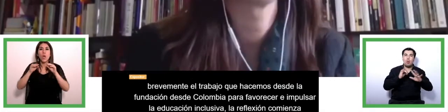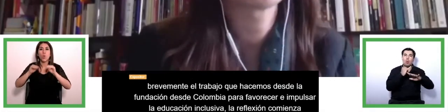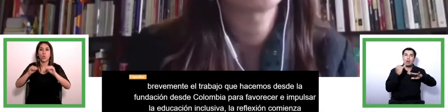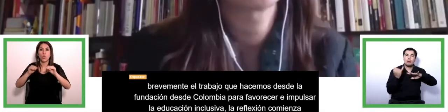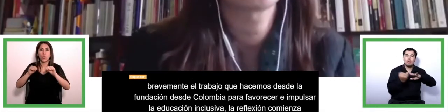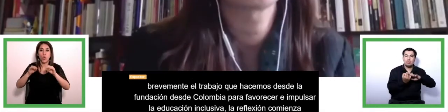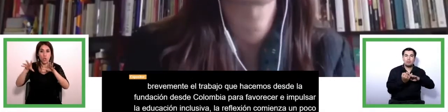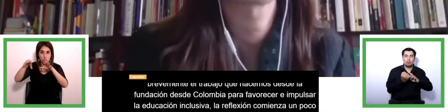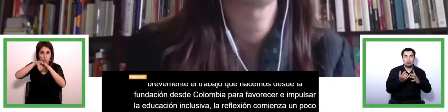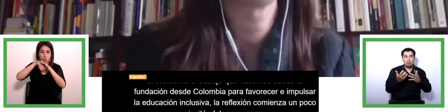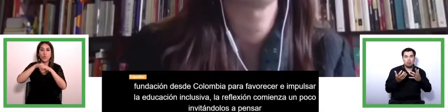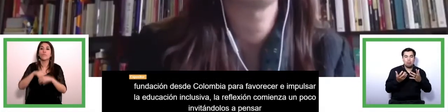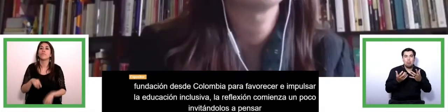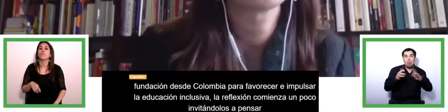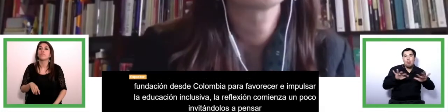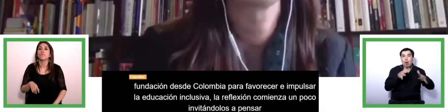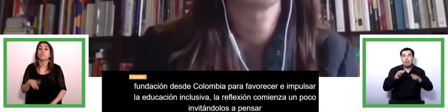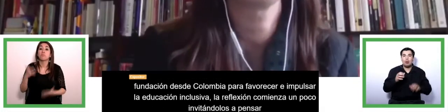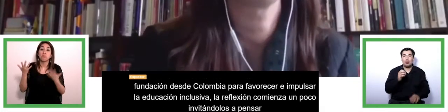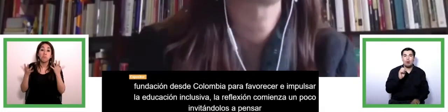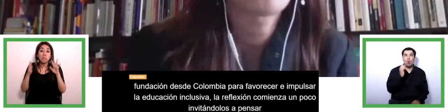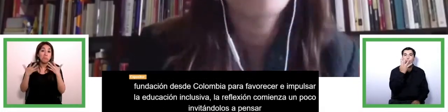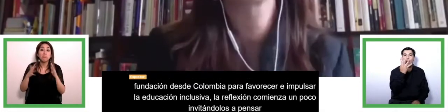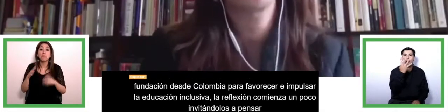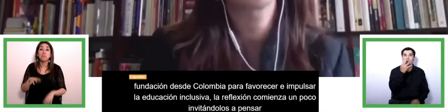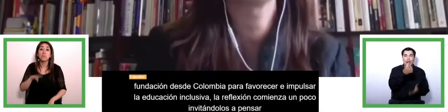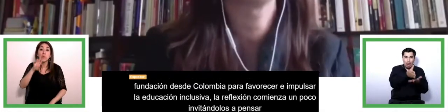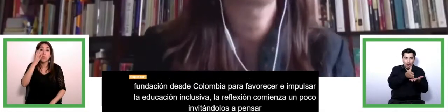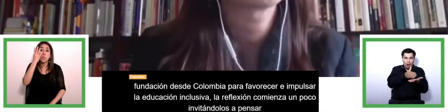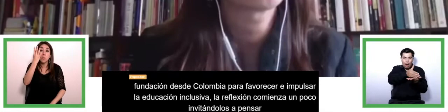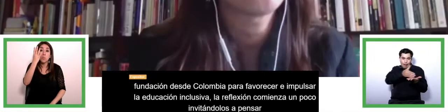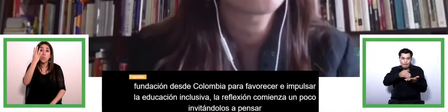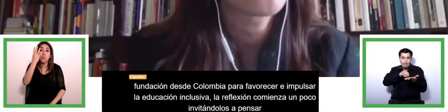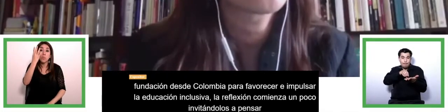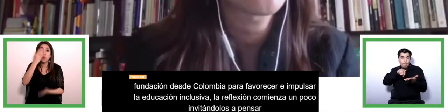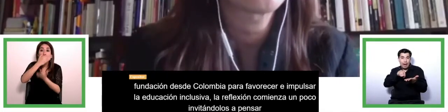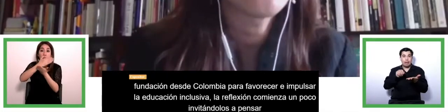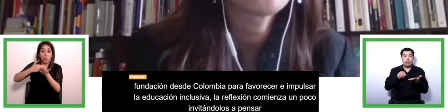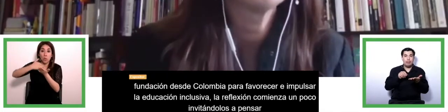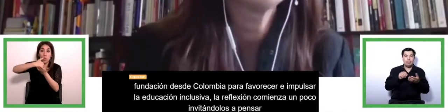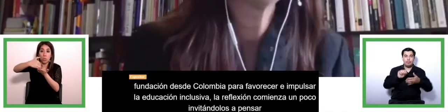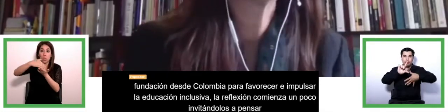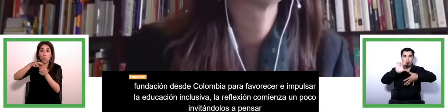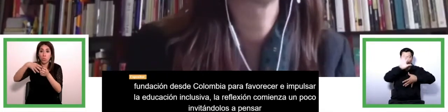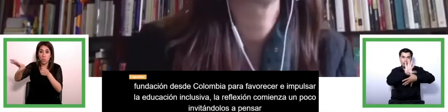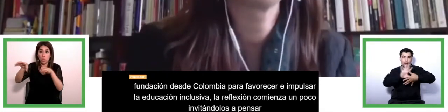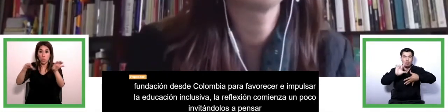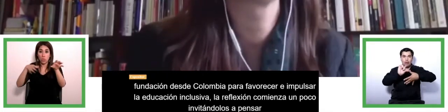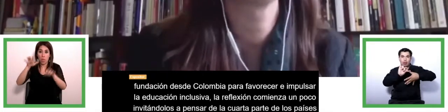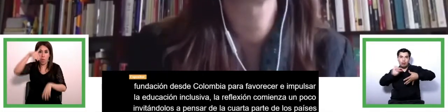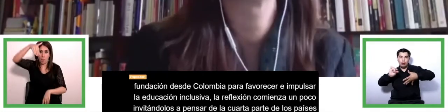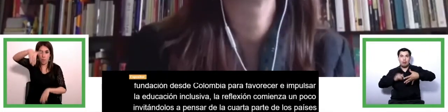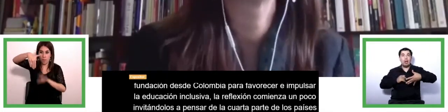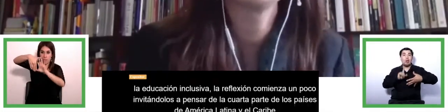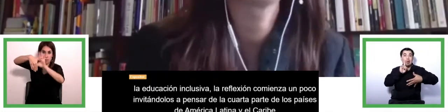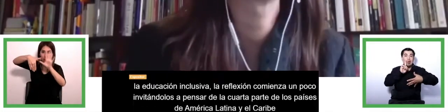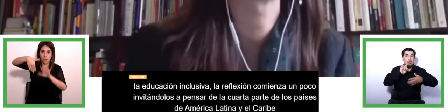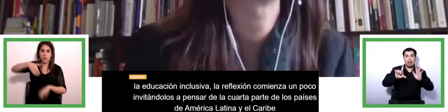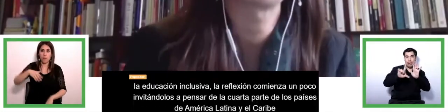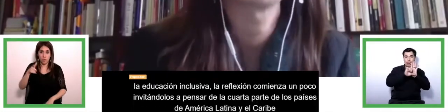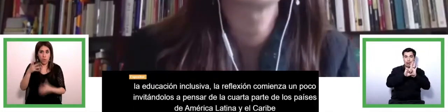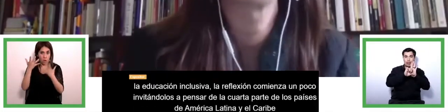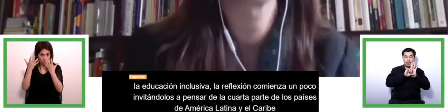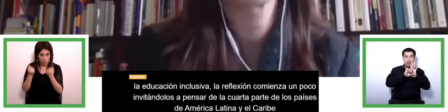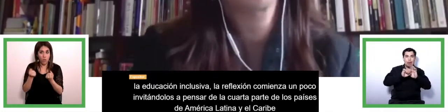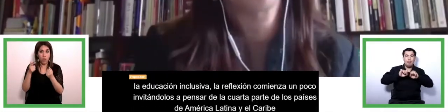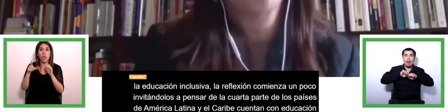invitándolos a pensar que alrededor de la cuarta parte de los países de América Latina y el Caribe cuenta abarcar a todos los educandos.